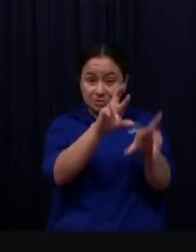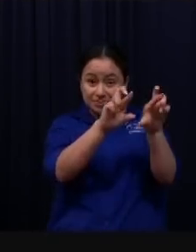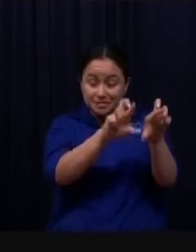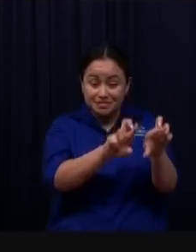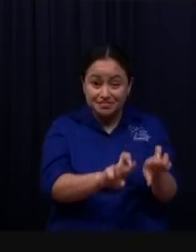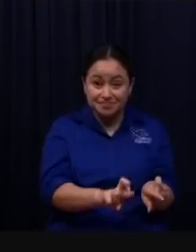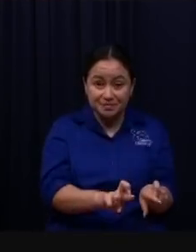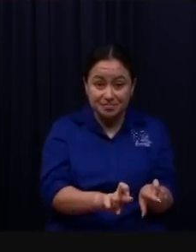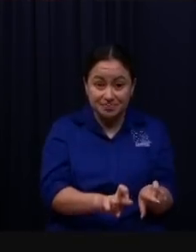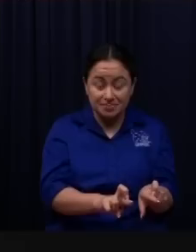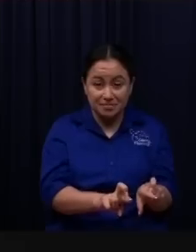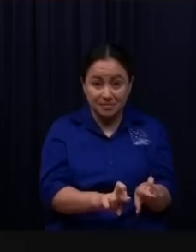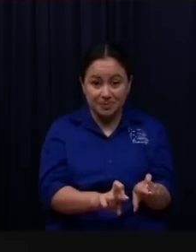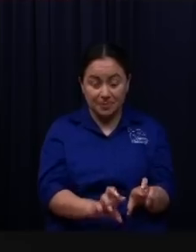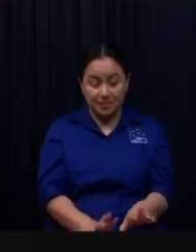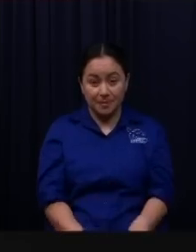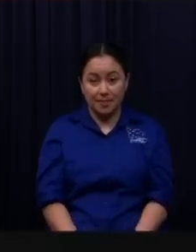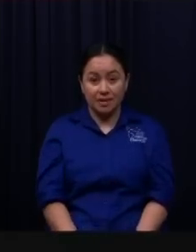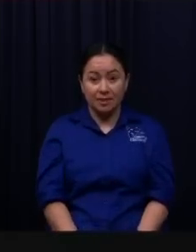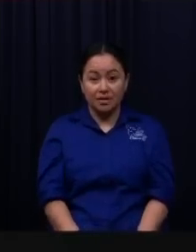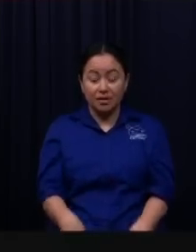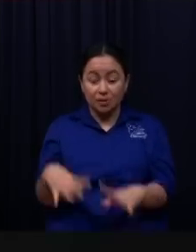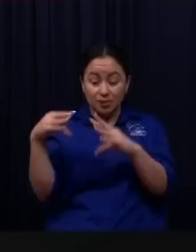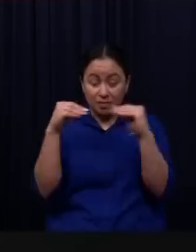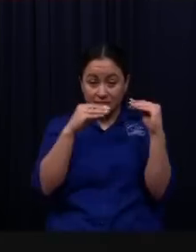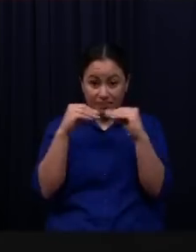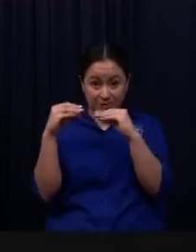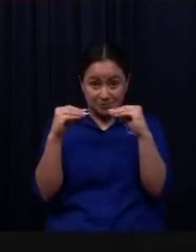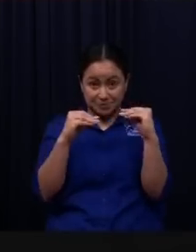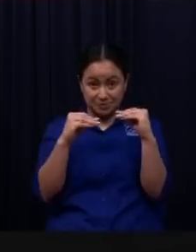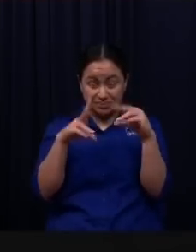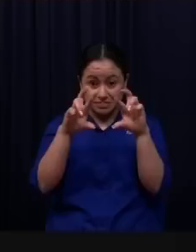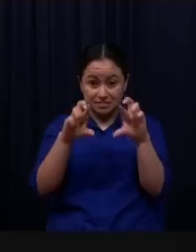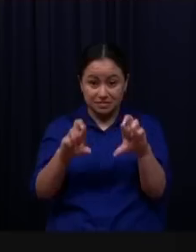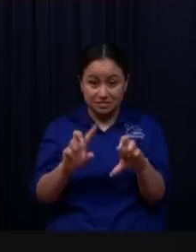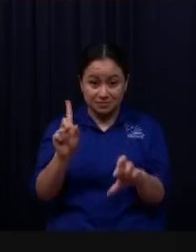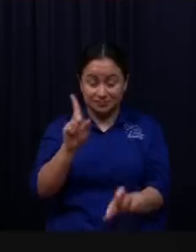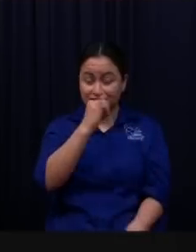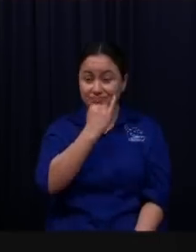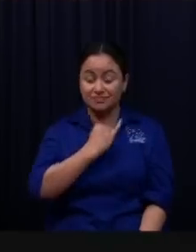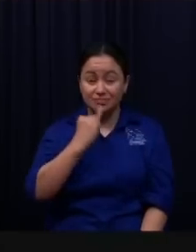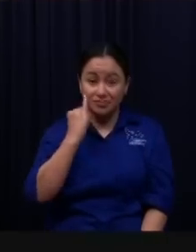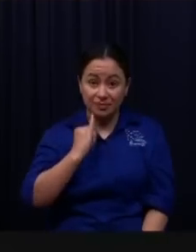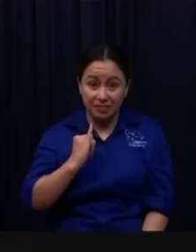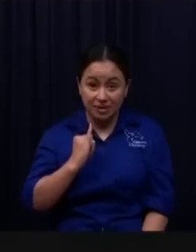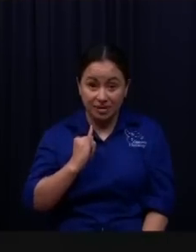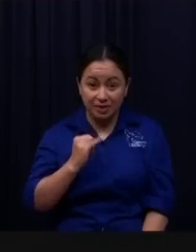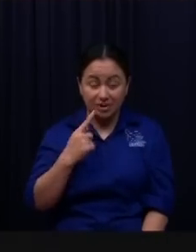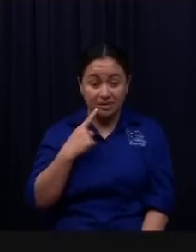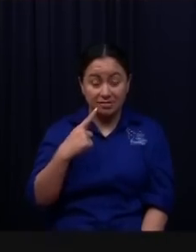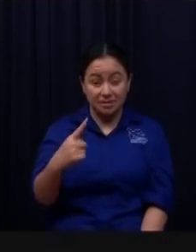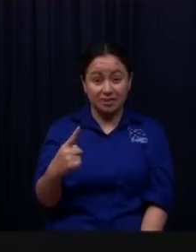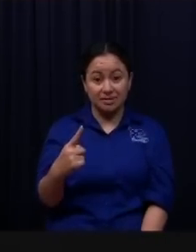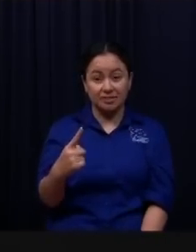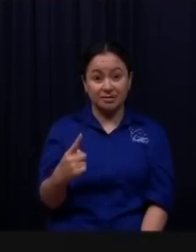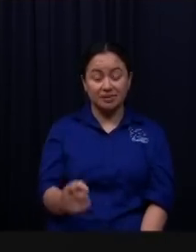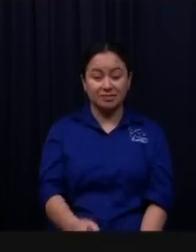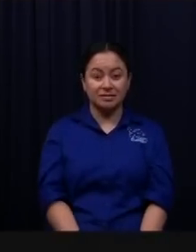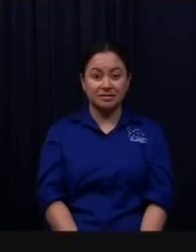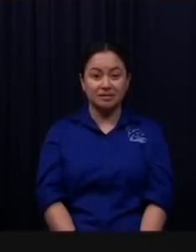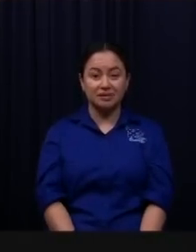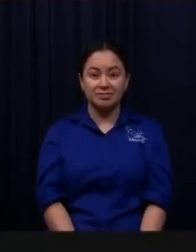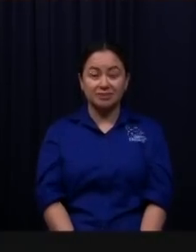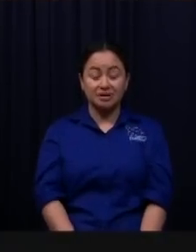cuando se habla de los gentiles lo recibían a él. Hechos capítulo 19, cuando él dice, le dice a los judíos: ya